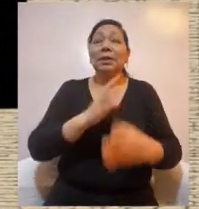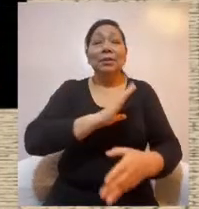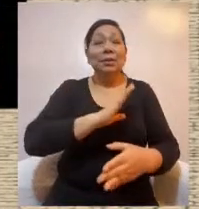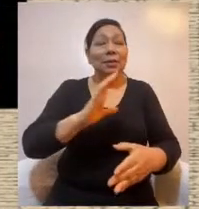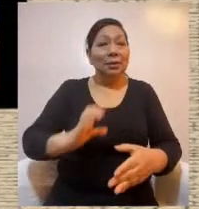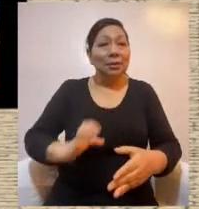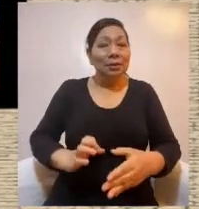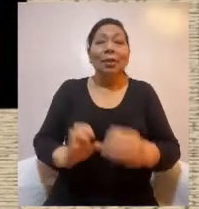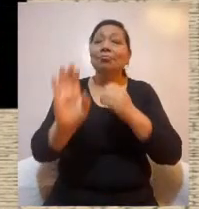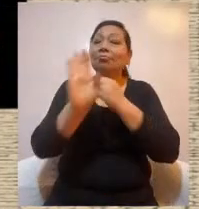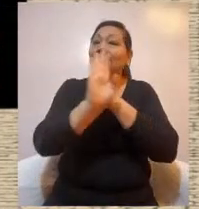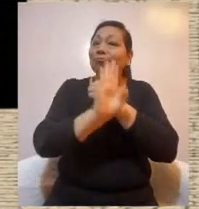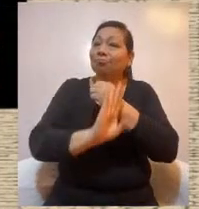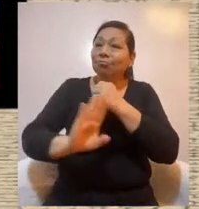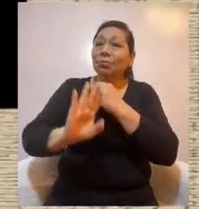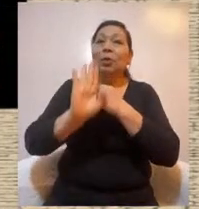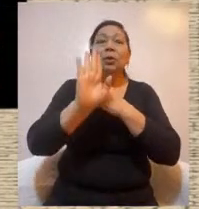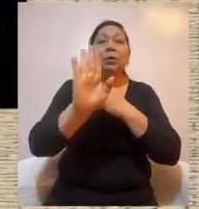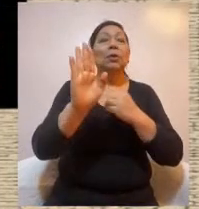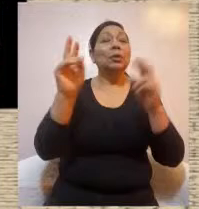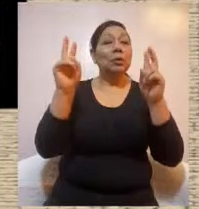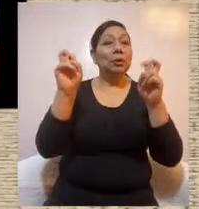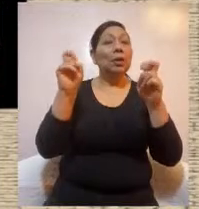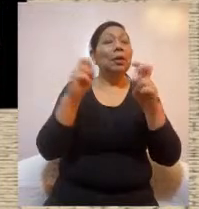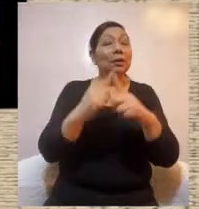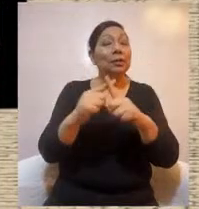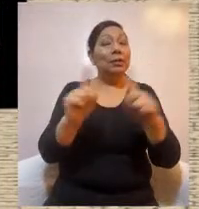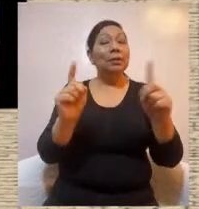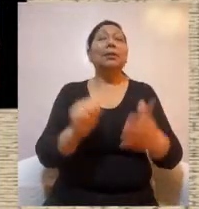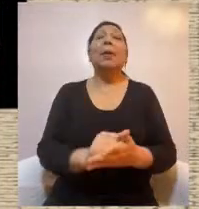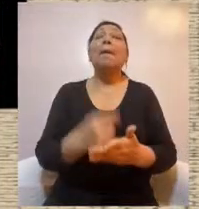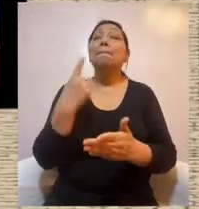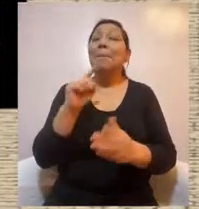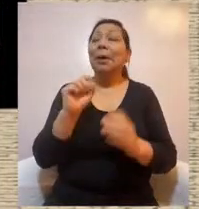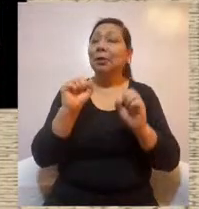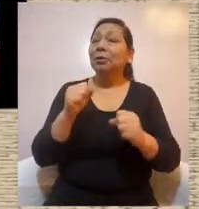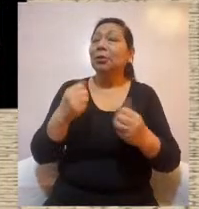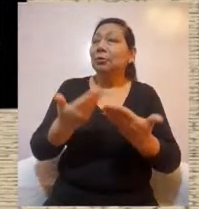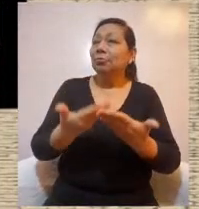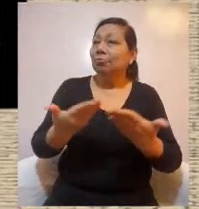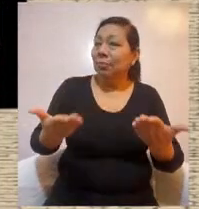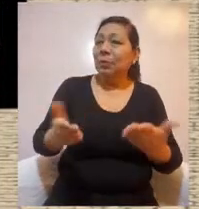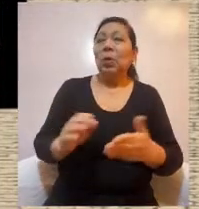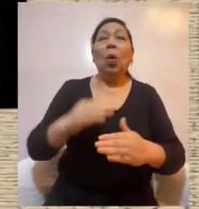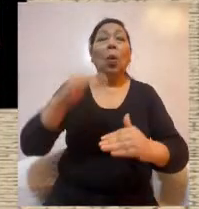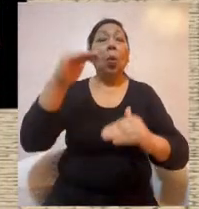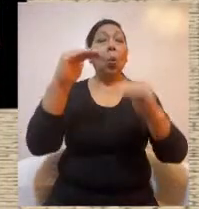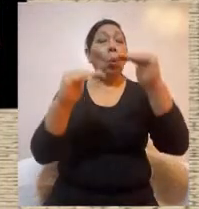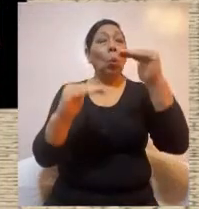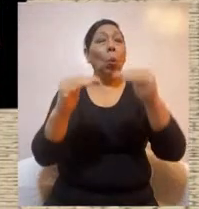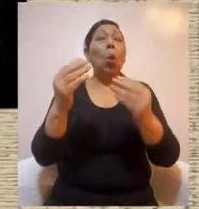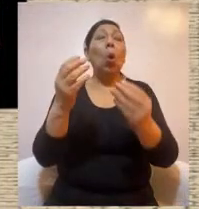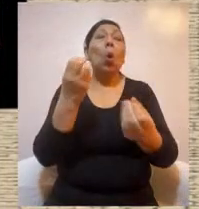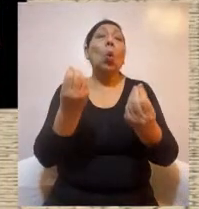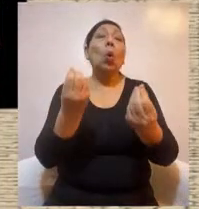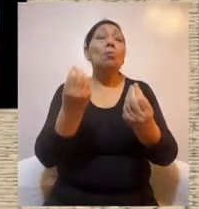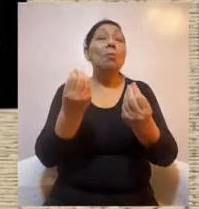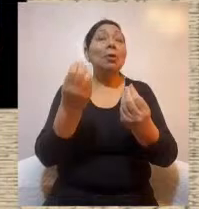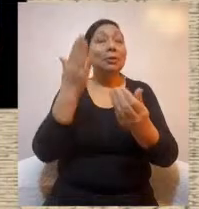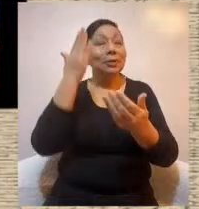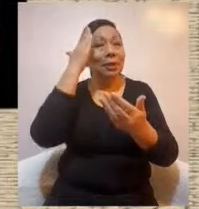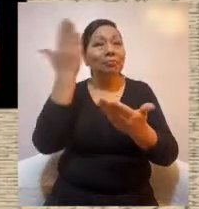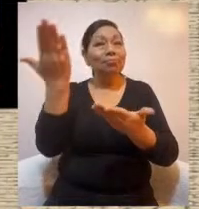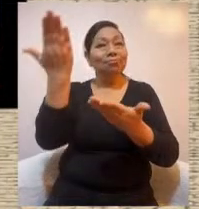al Estado garantizar tutelas diferentes para situaciones desiguales como